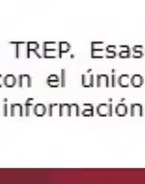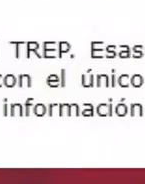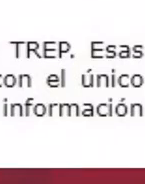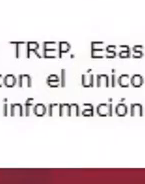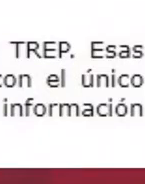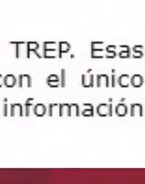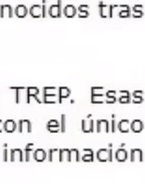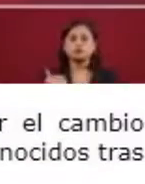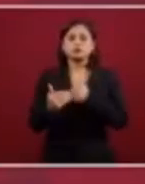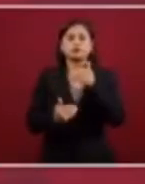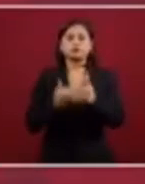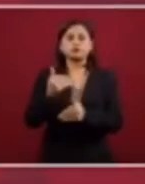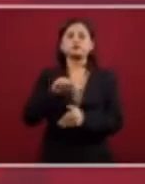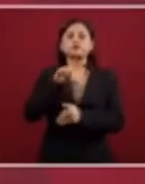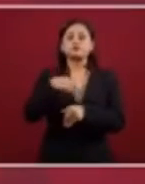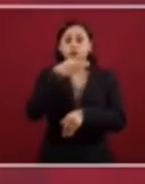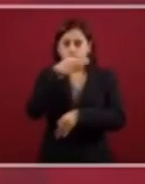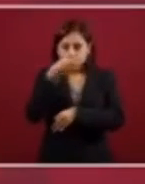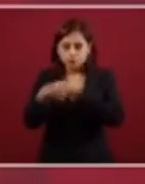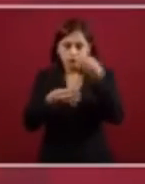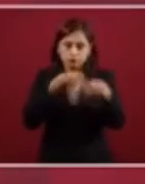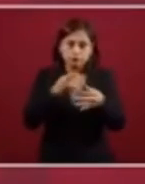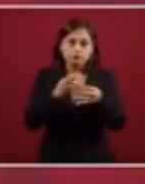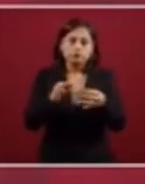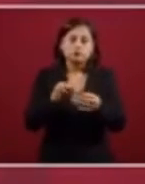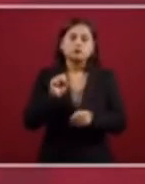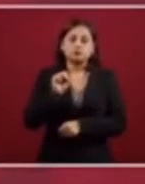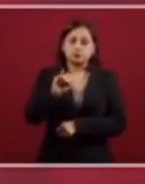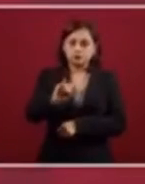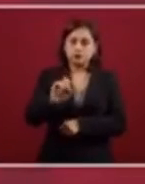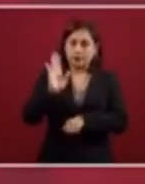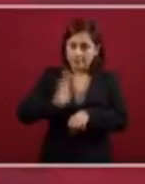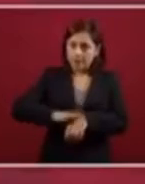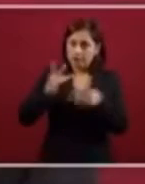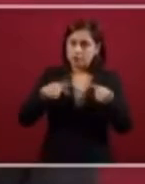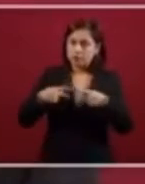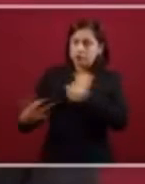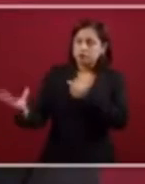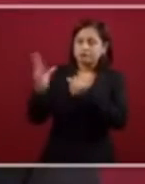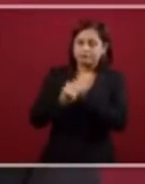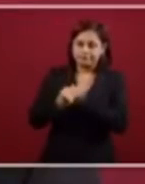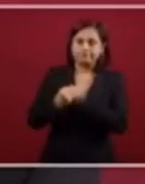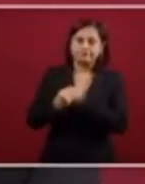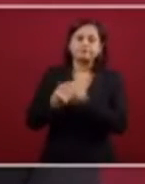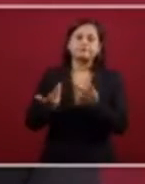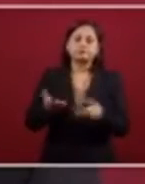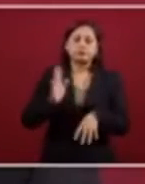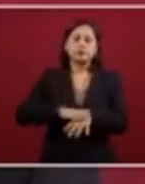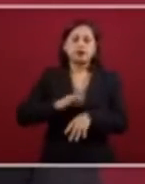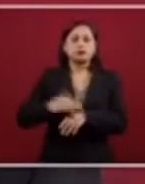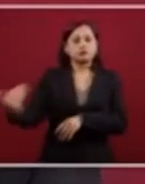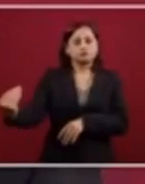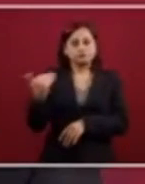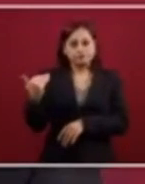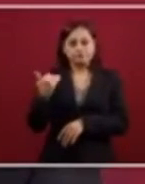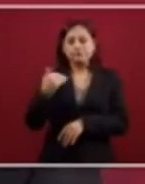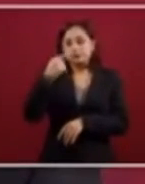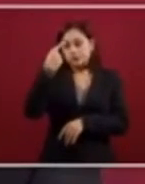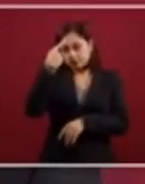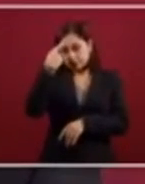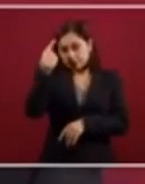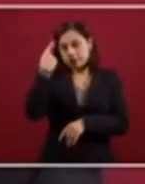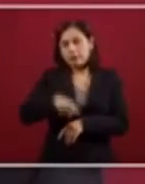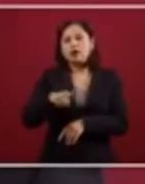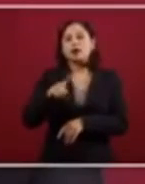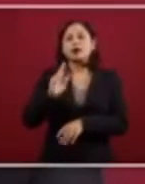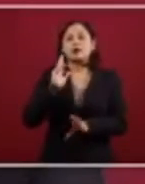solicitudes de asilo sí han aumentado, pero se las iríamos informando en detalle una vez que estén a salvo las personas, porque de otra manera los podemos poner